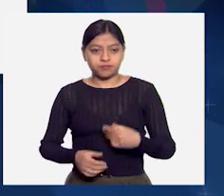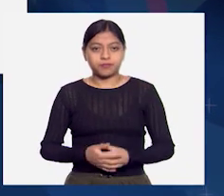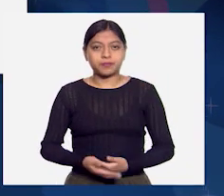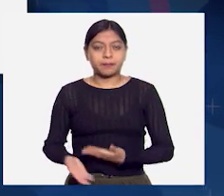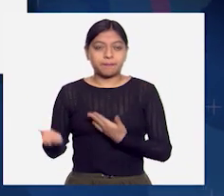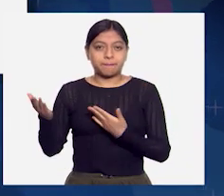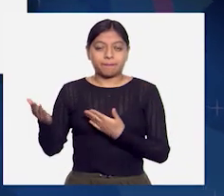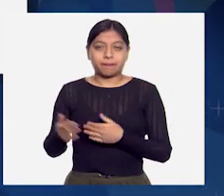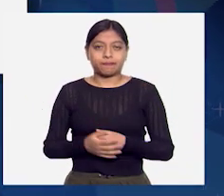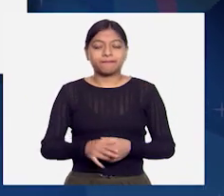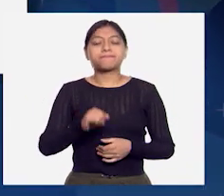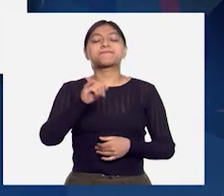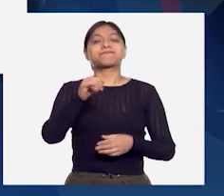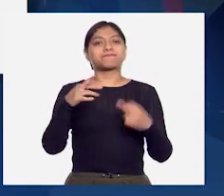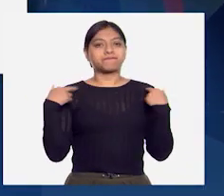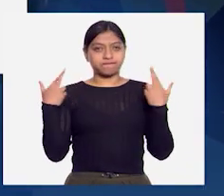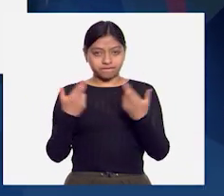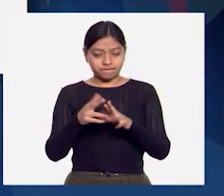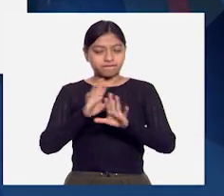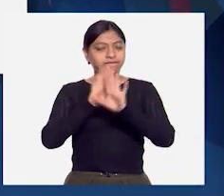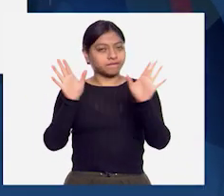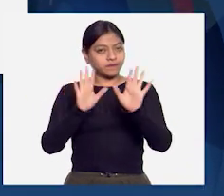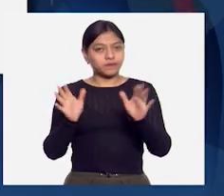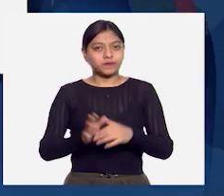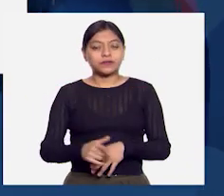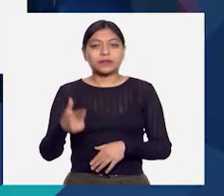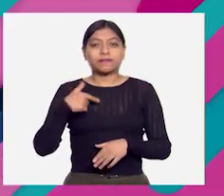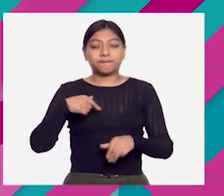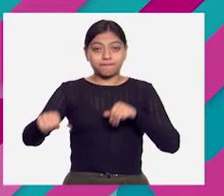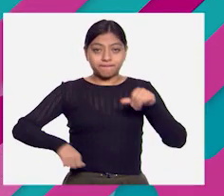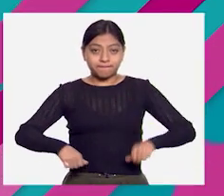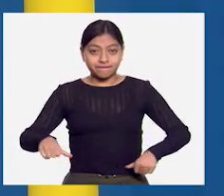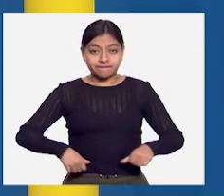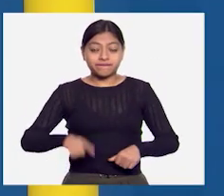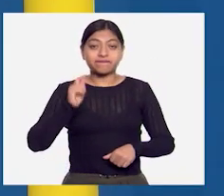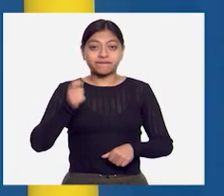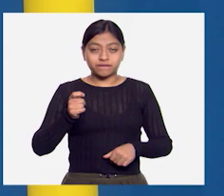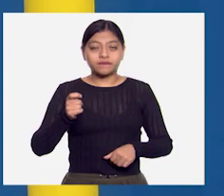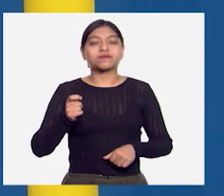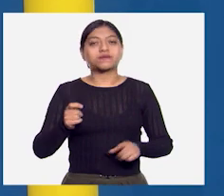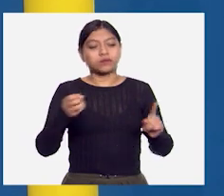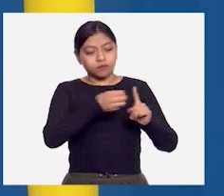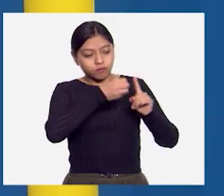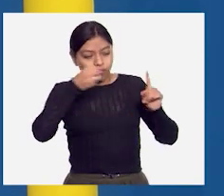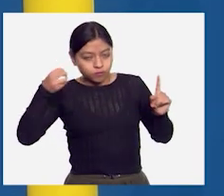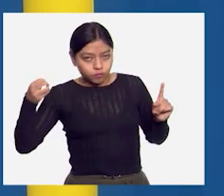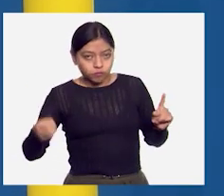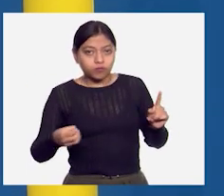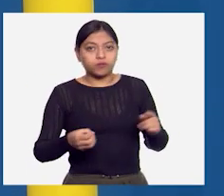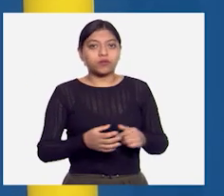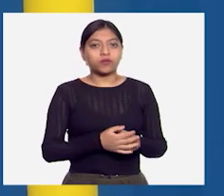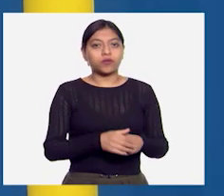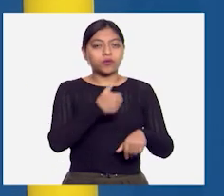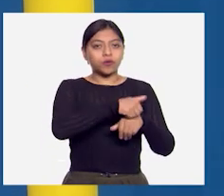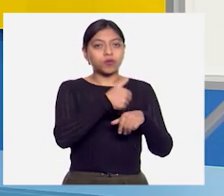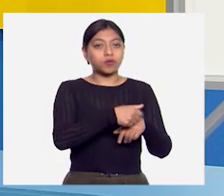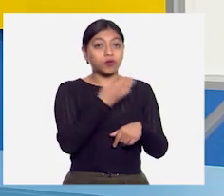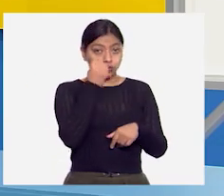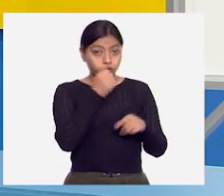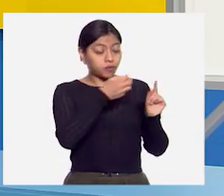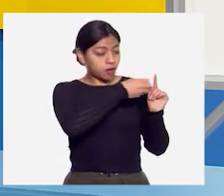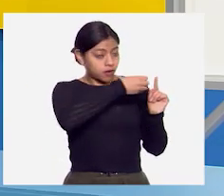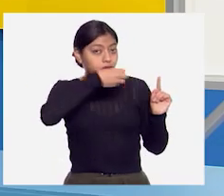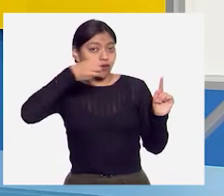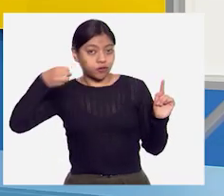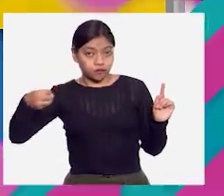ya, maestra. Entonces, para la segunda actividad debo ordenar los 9 datos que nos dan sin dejar de anotar ninguno.